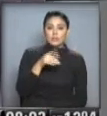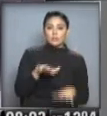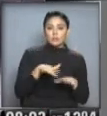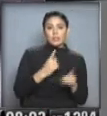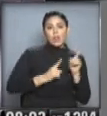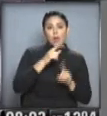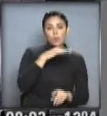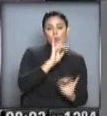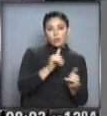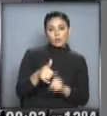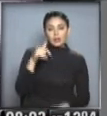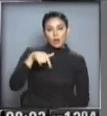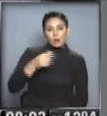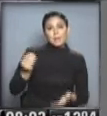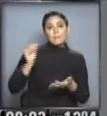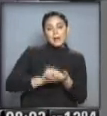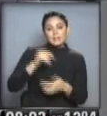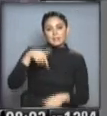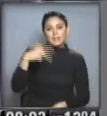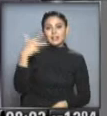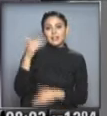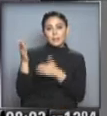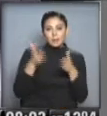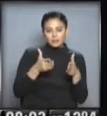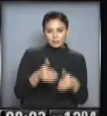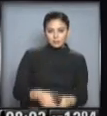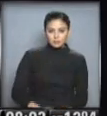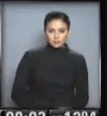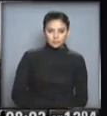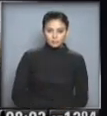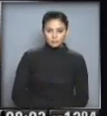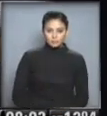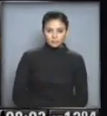de algunos de estos chicos. Vamos a conocer más en esta tercera parte del informe.